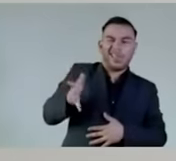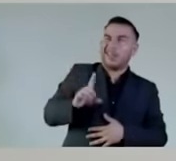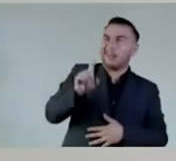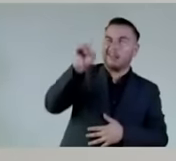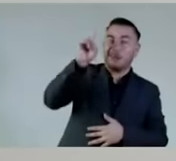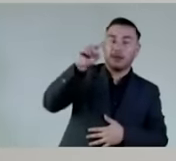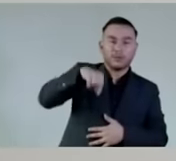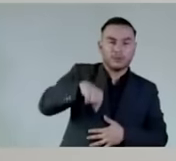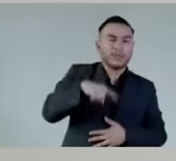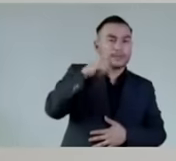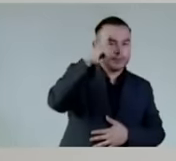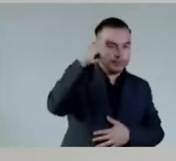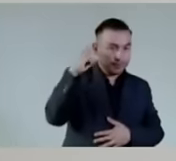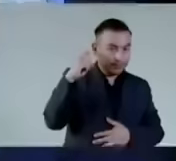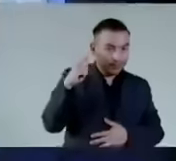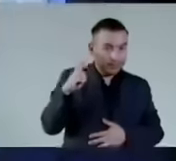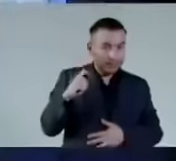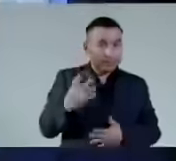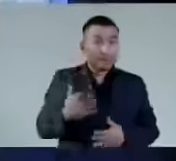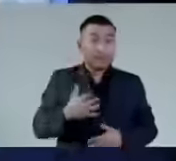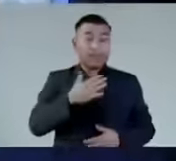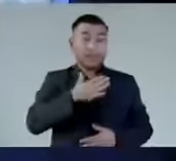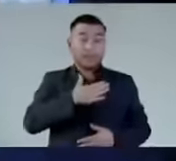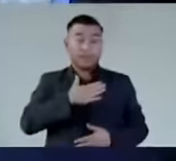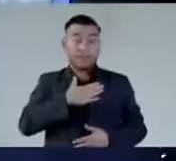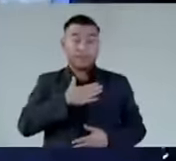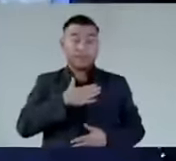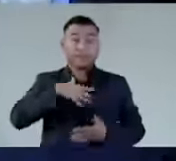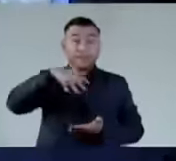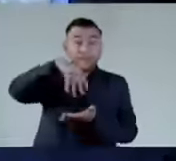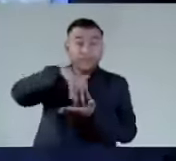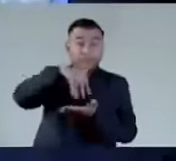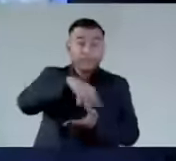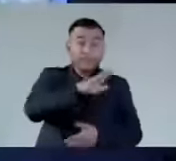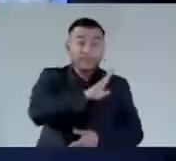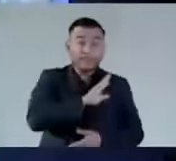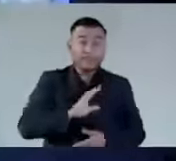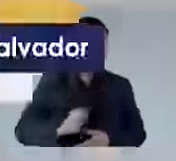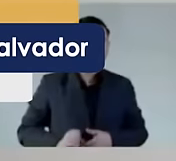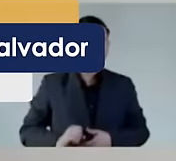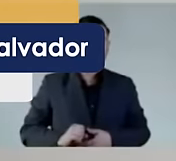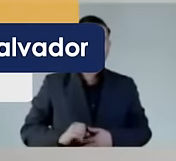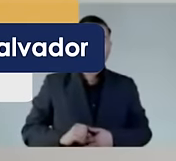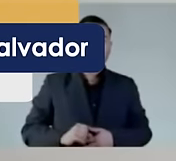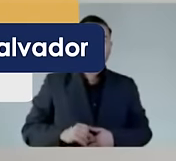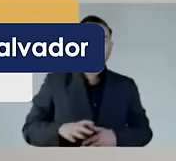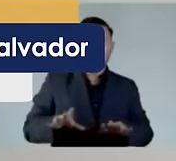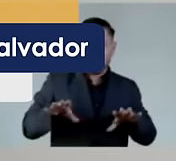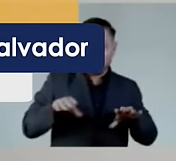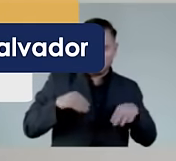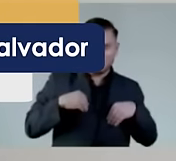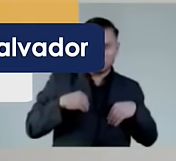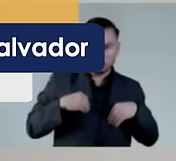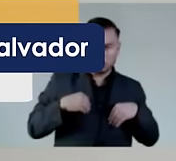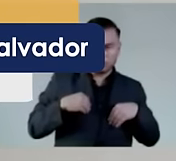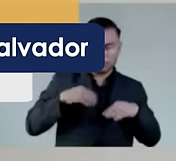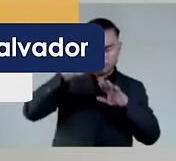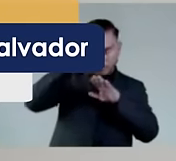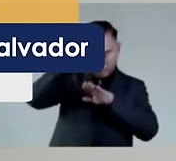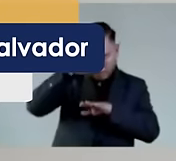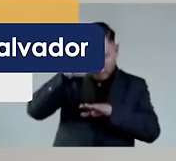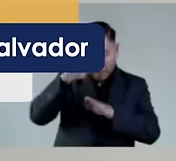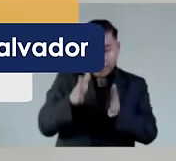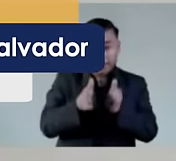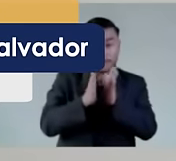hoy recordamos sus palabras si mi pueblo el salvador se humilla y ahora busca mi rostro